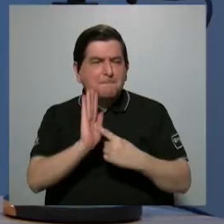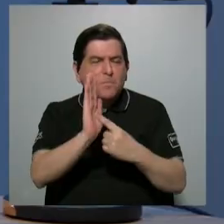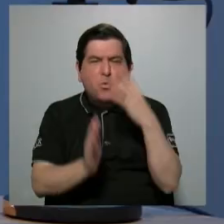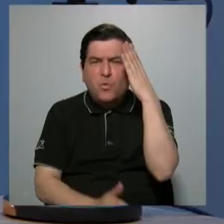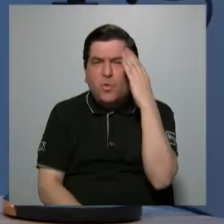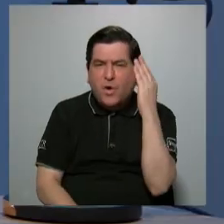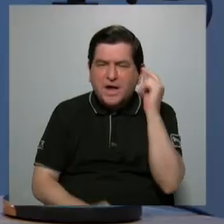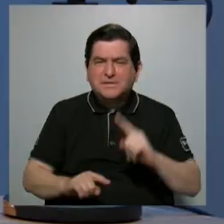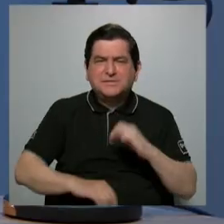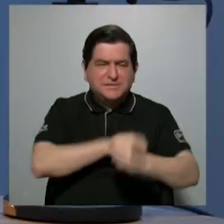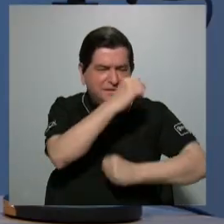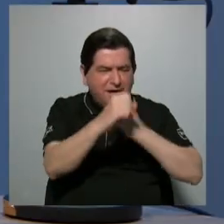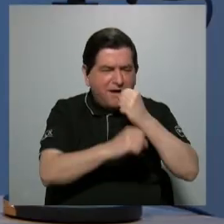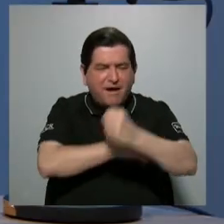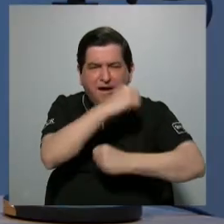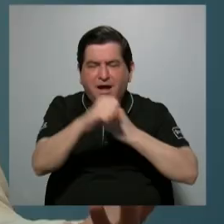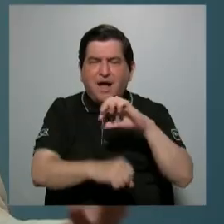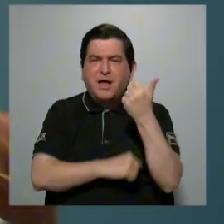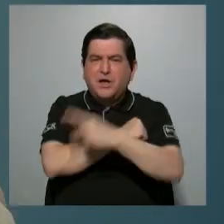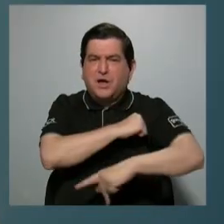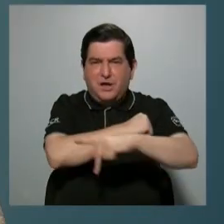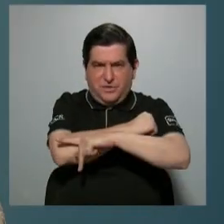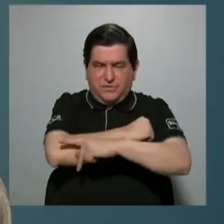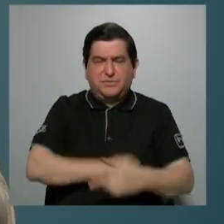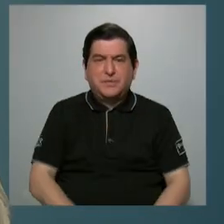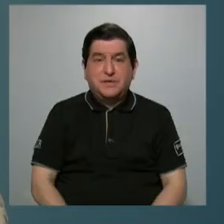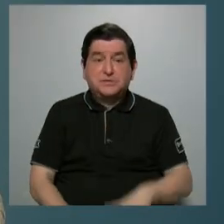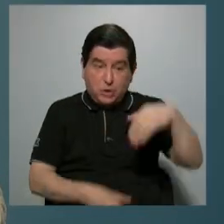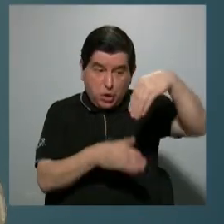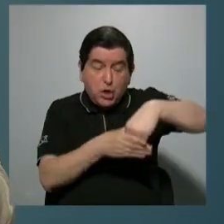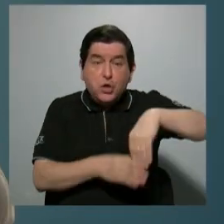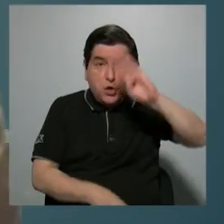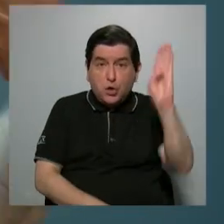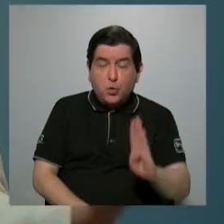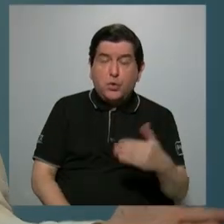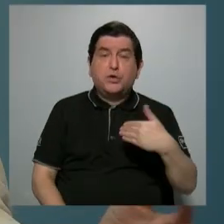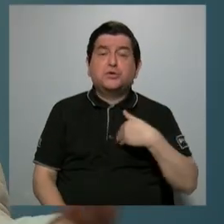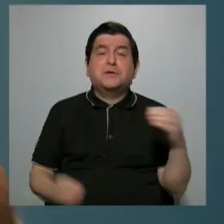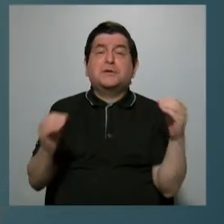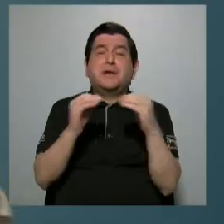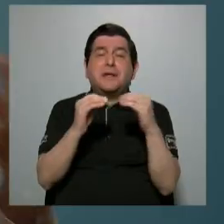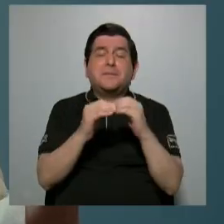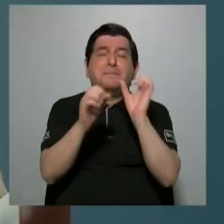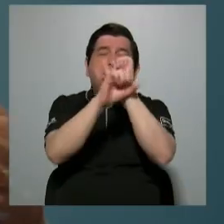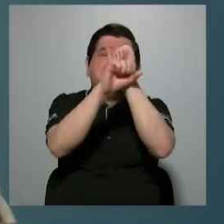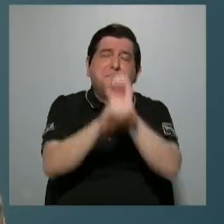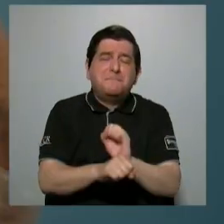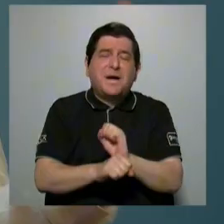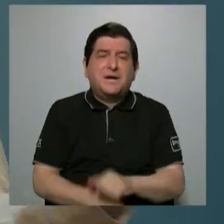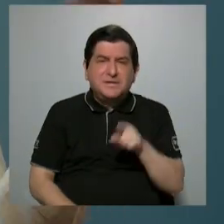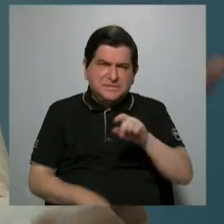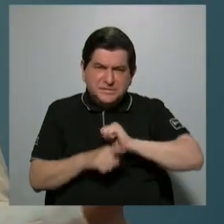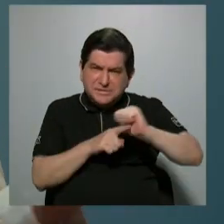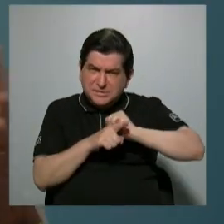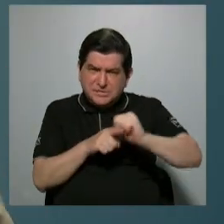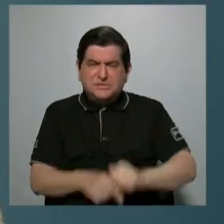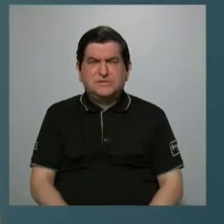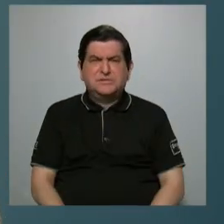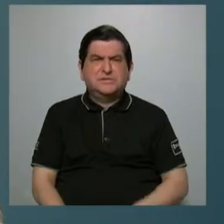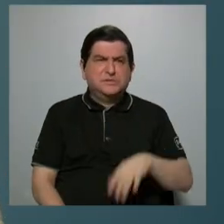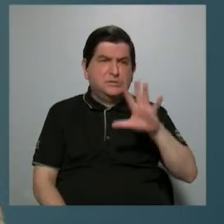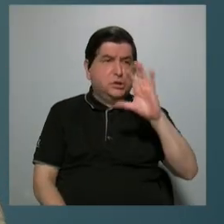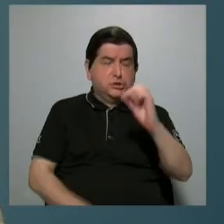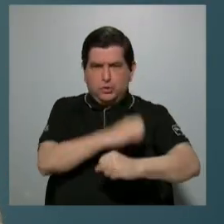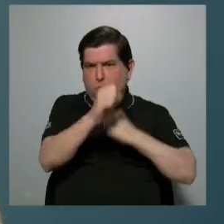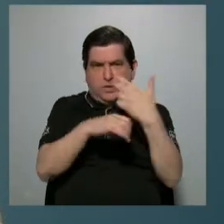experiencia de muchos años en otros países, Brasil incluido, que es de los países que tienen mayor tradición en estos ejercicios, más de 5 décadas